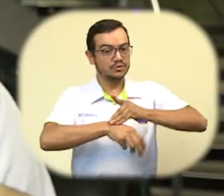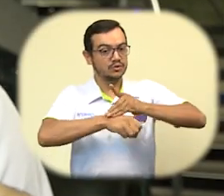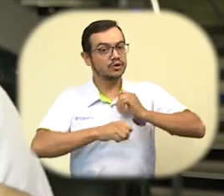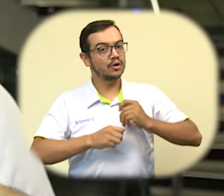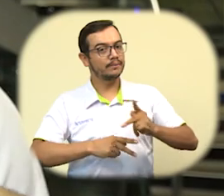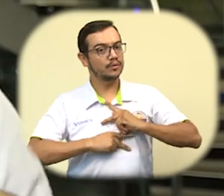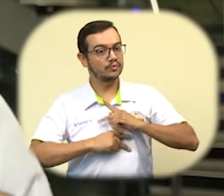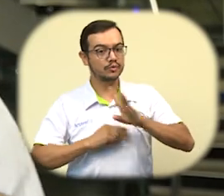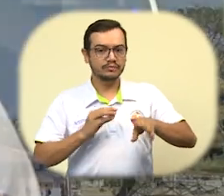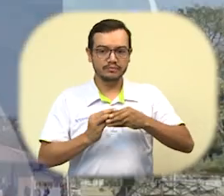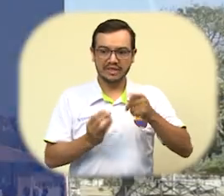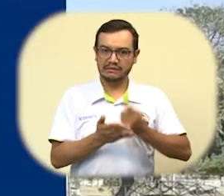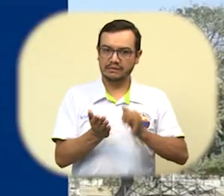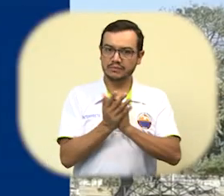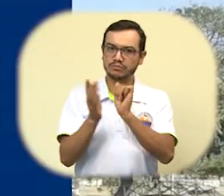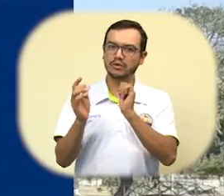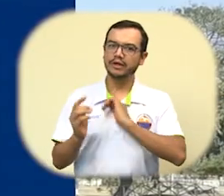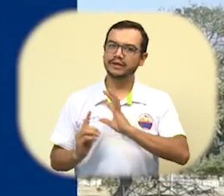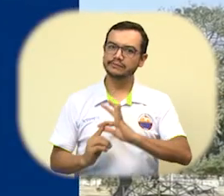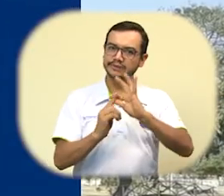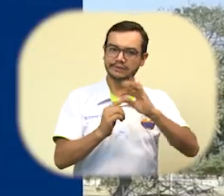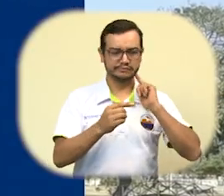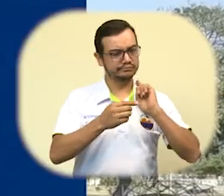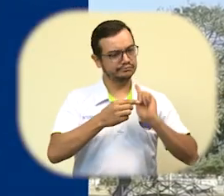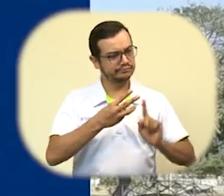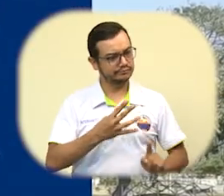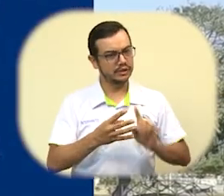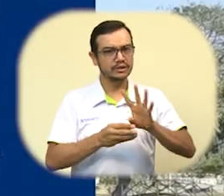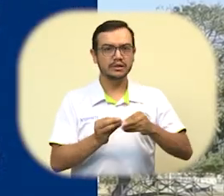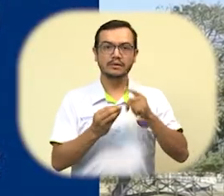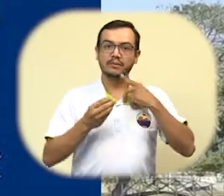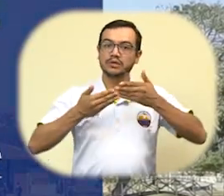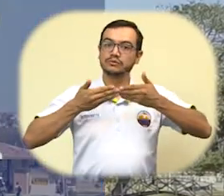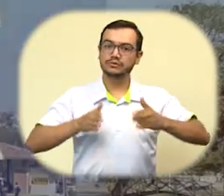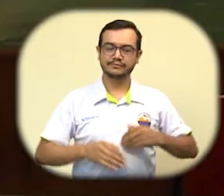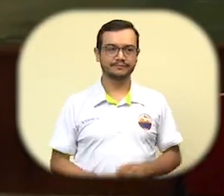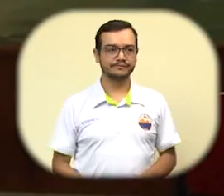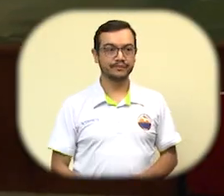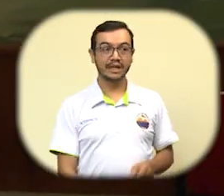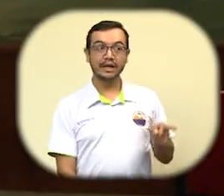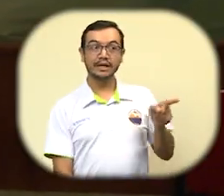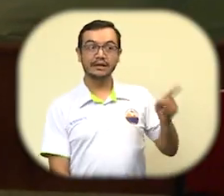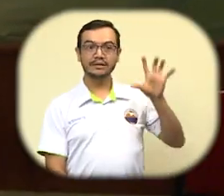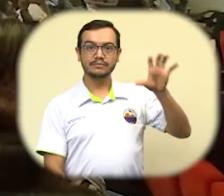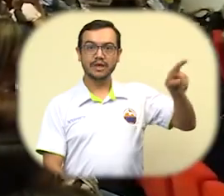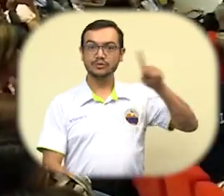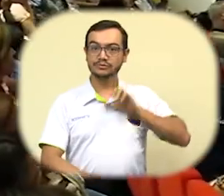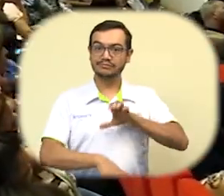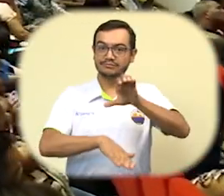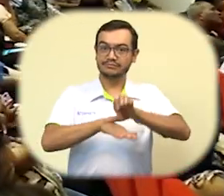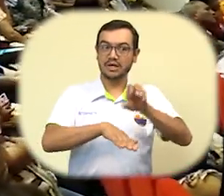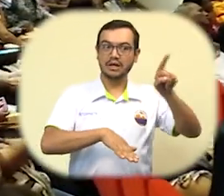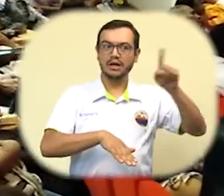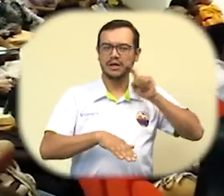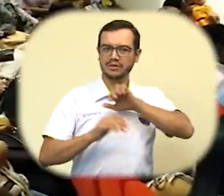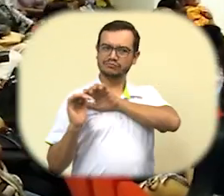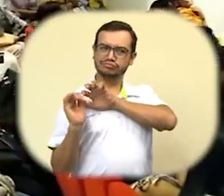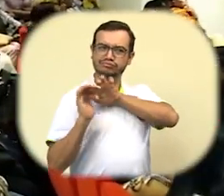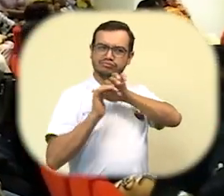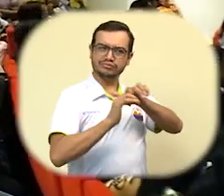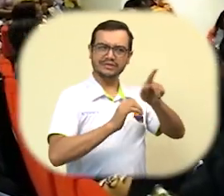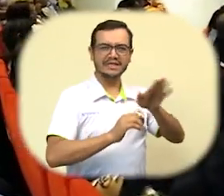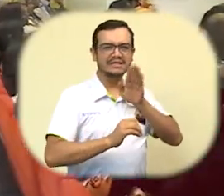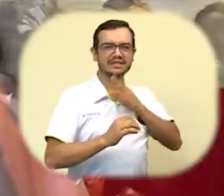doctorado propio, las especializaciones. Se cumplió, se cuenta ya con la nueva oferta. El Auditorio Pepe Vives Campo de Cajamarca se colmó de